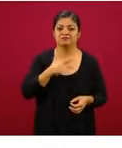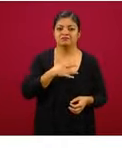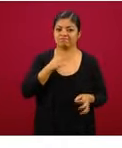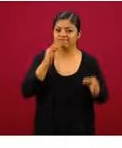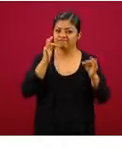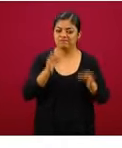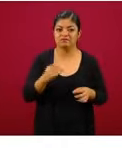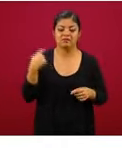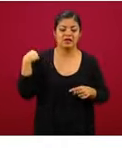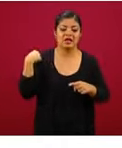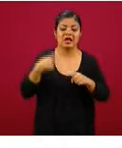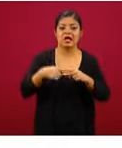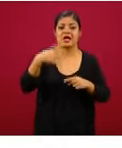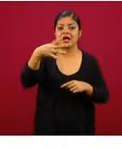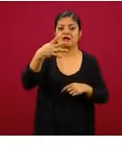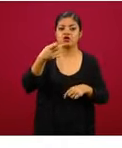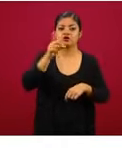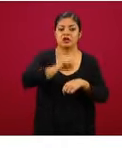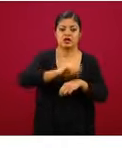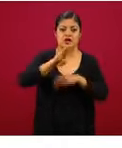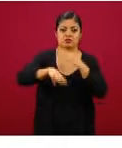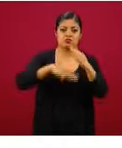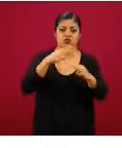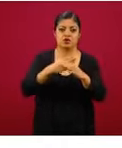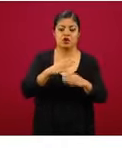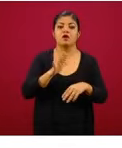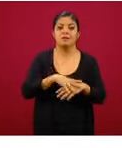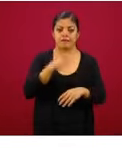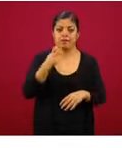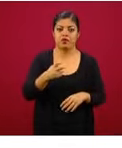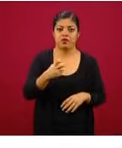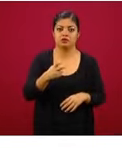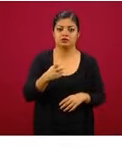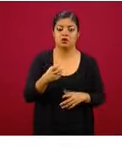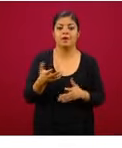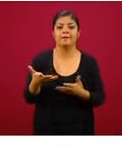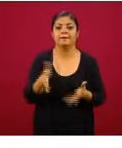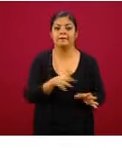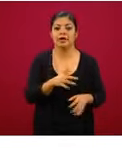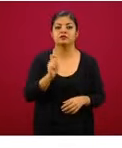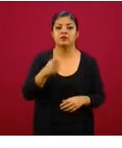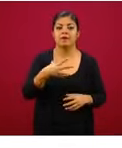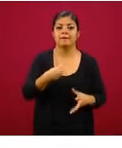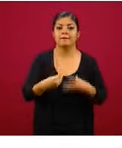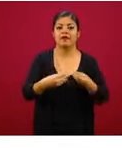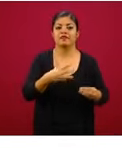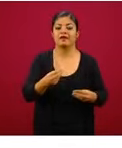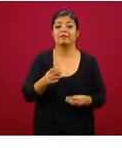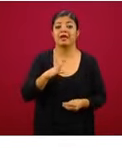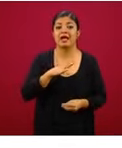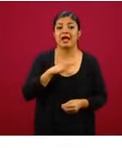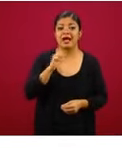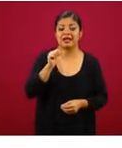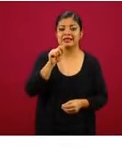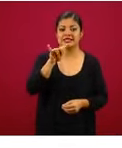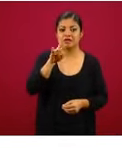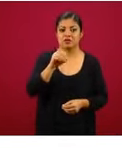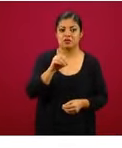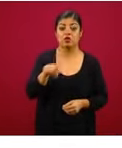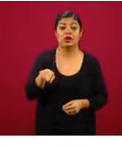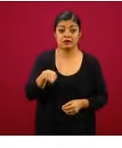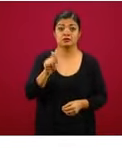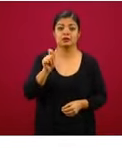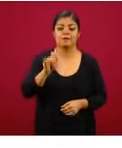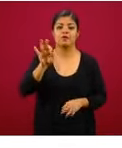inicio en los últimos 14 días a nivel mundial. Entonces estamos hablando de la pandemia activa, y es un porcentaje